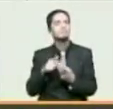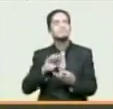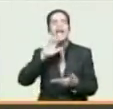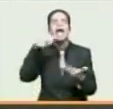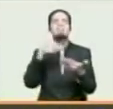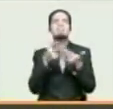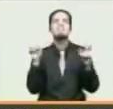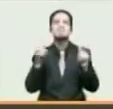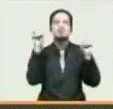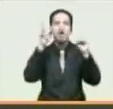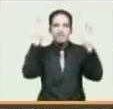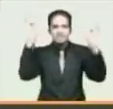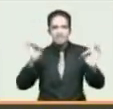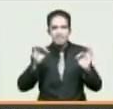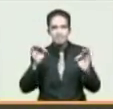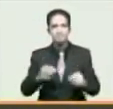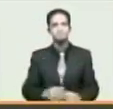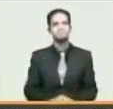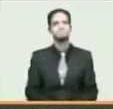victoria siempre, camarada!